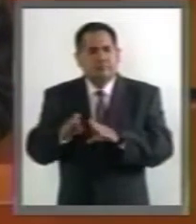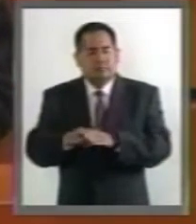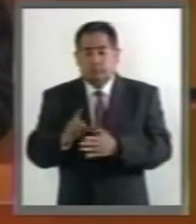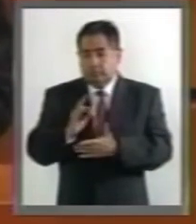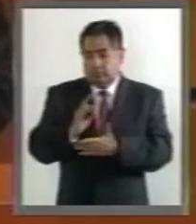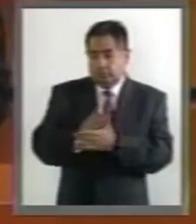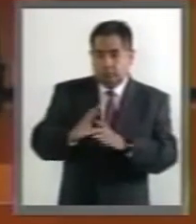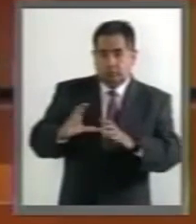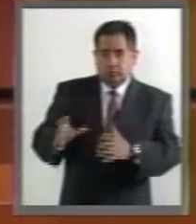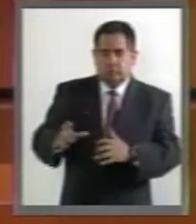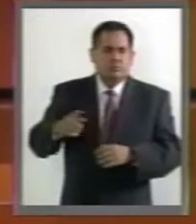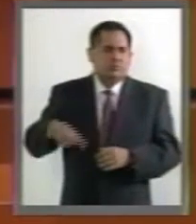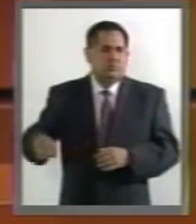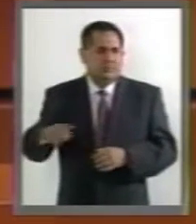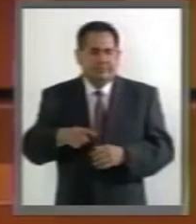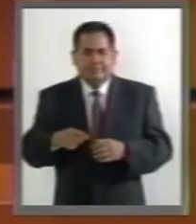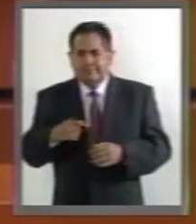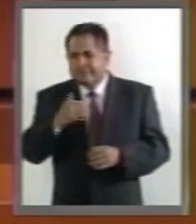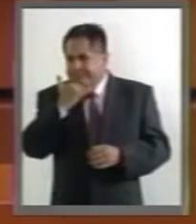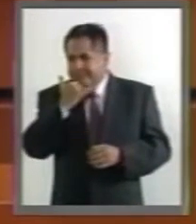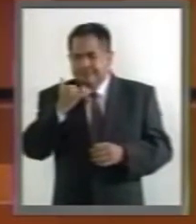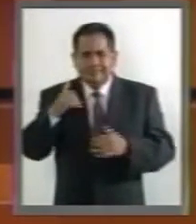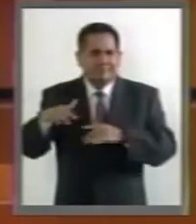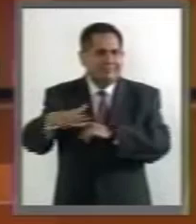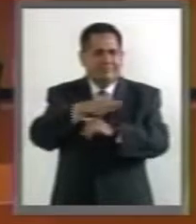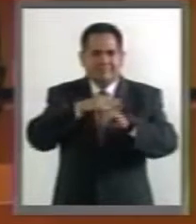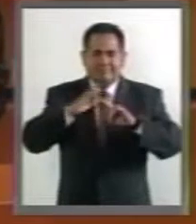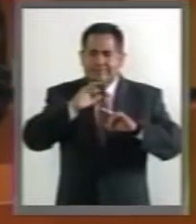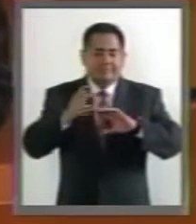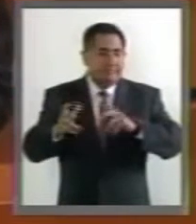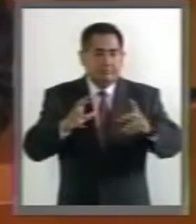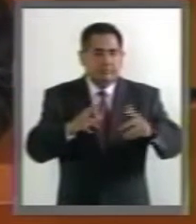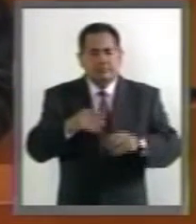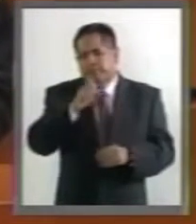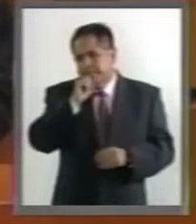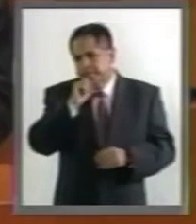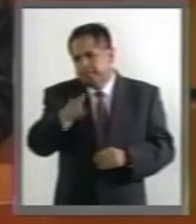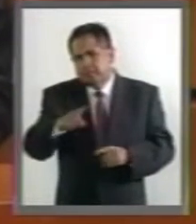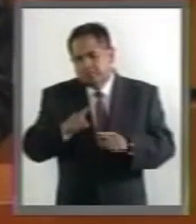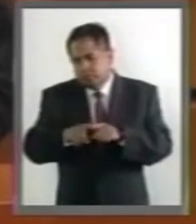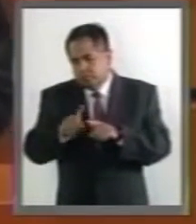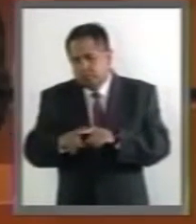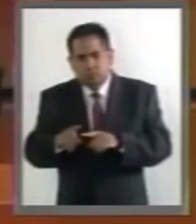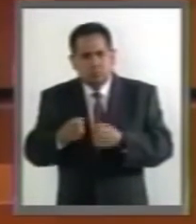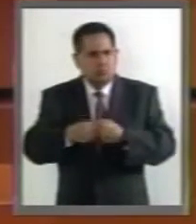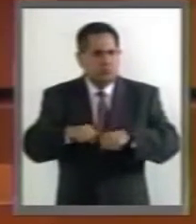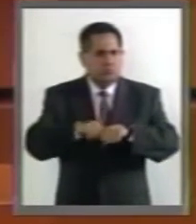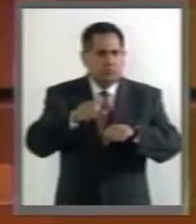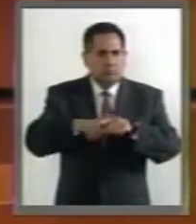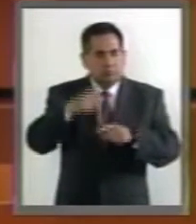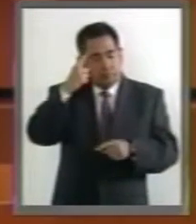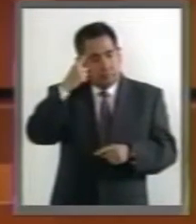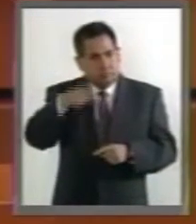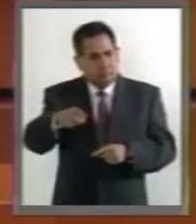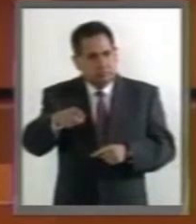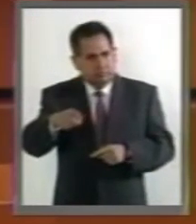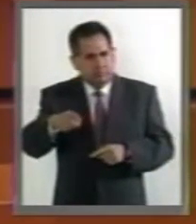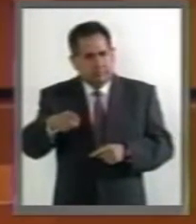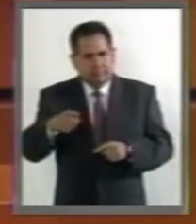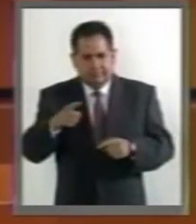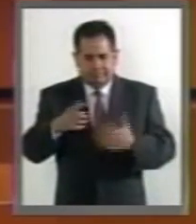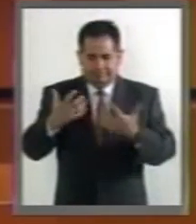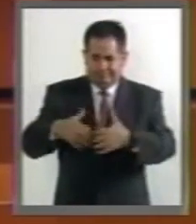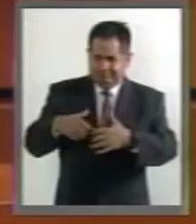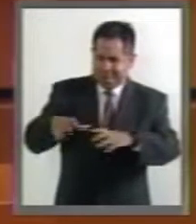solo de los impactos ambientales, sino también de los pasivos sociales provocados por el desarrollo de esta